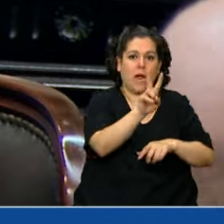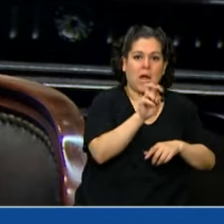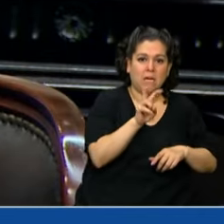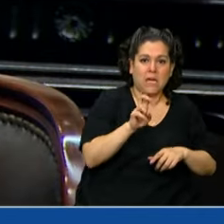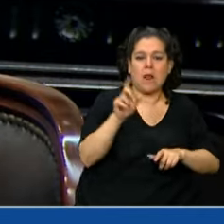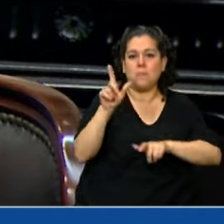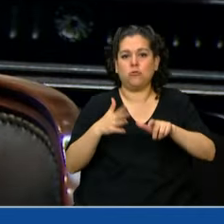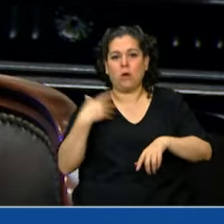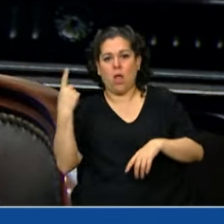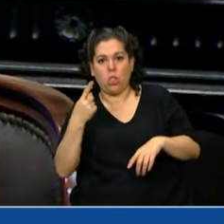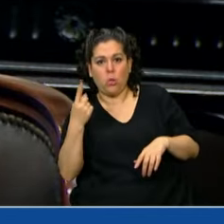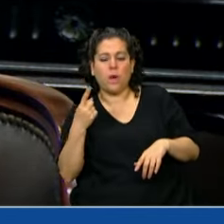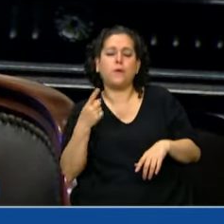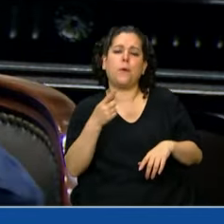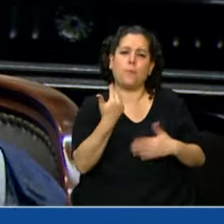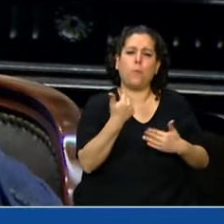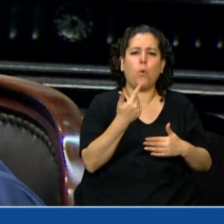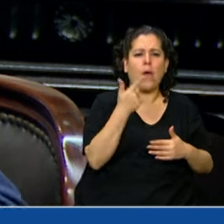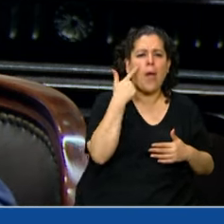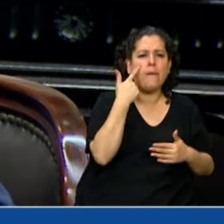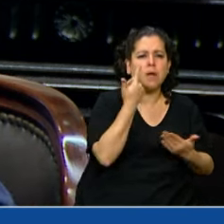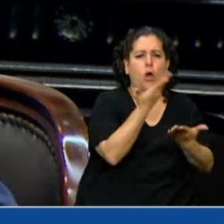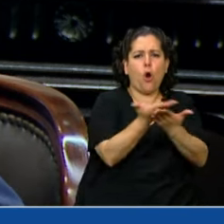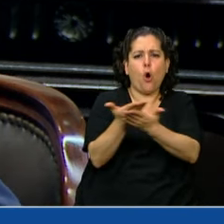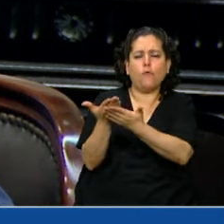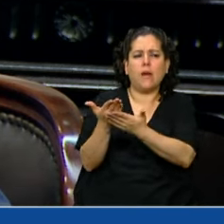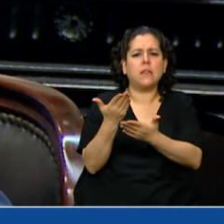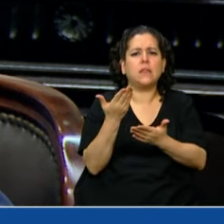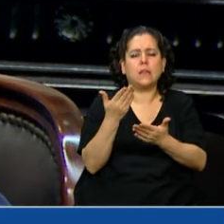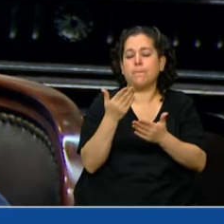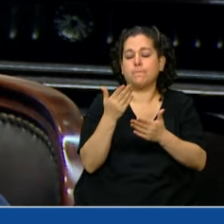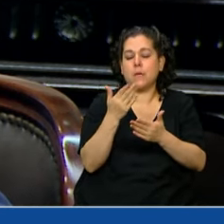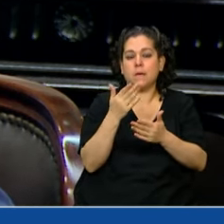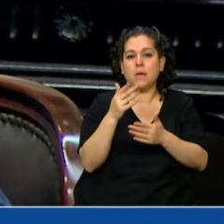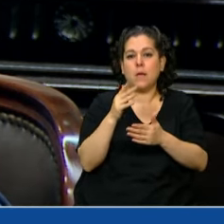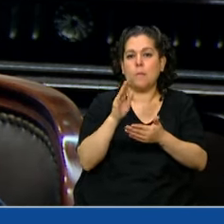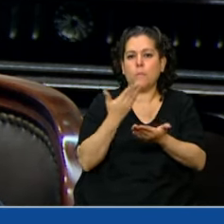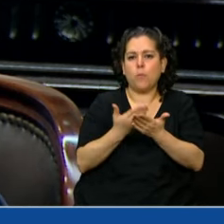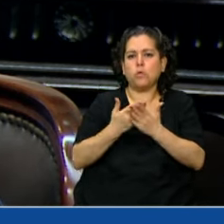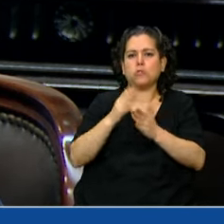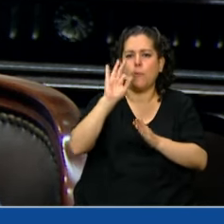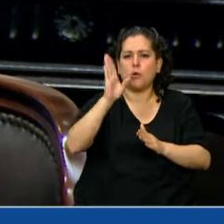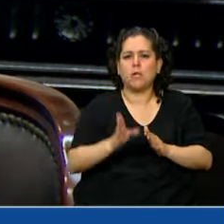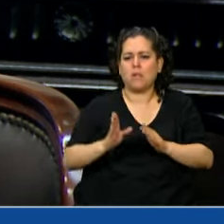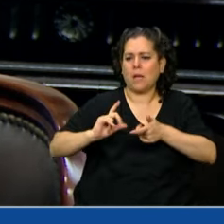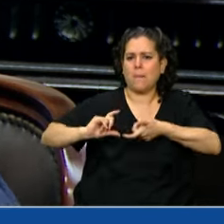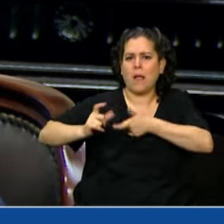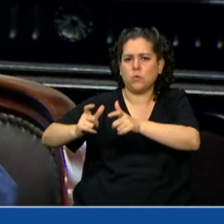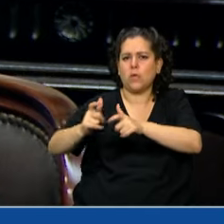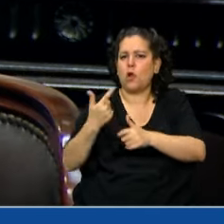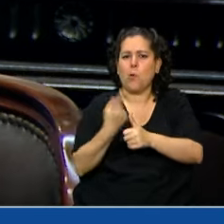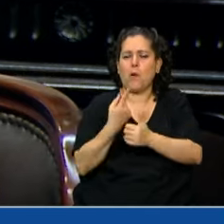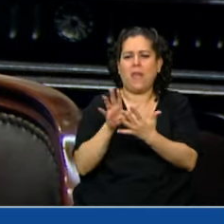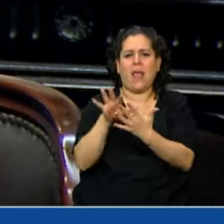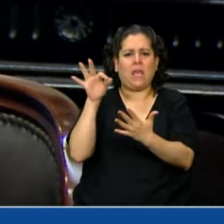para escoger entre distintos índices para actualizar de los cuales hay que elegir uno no es